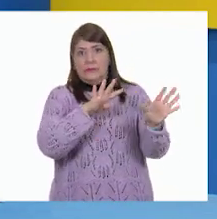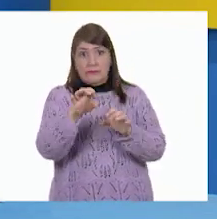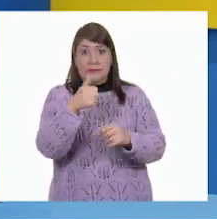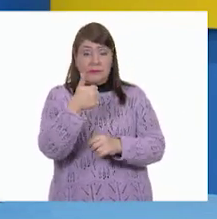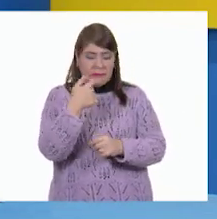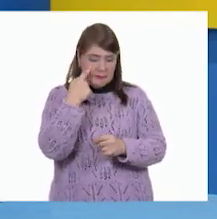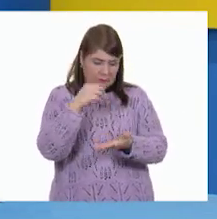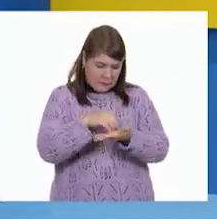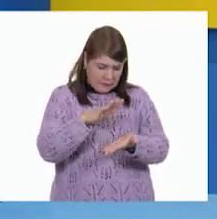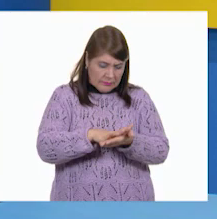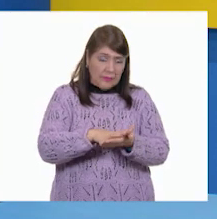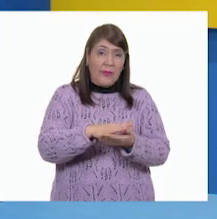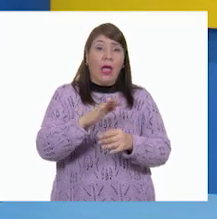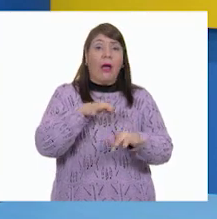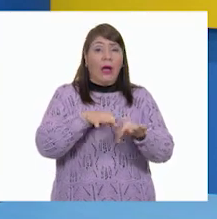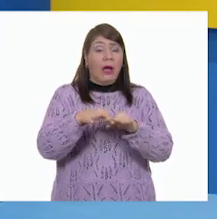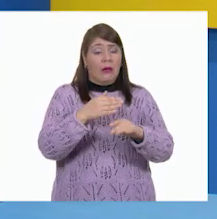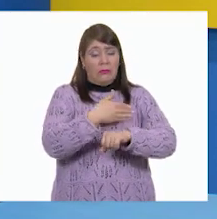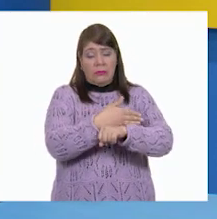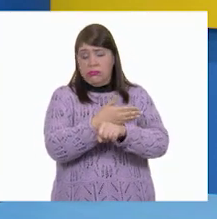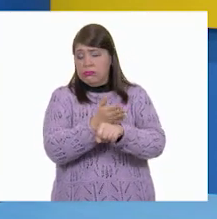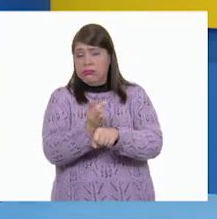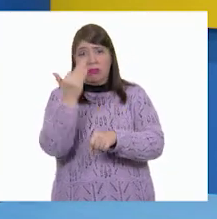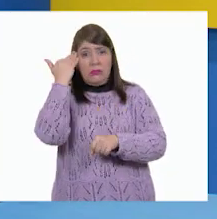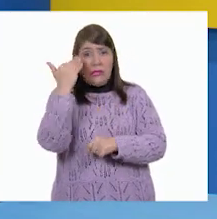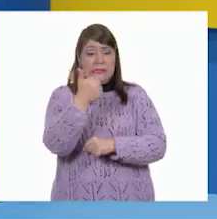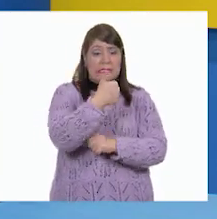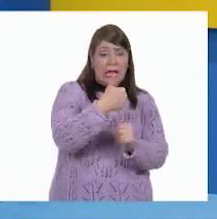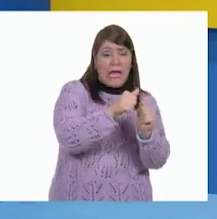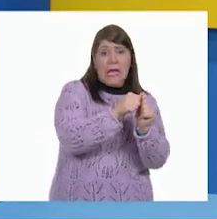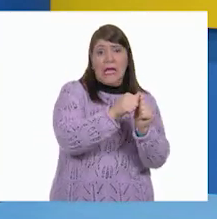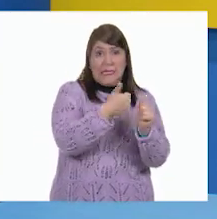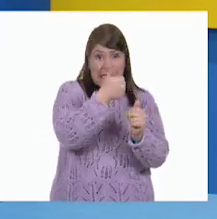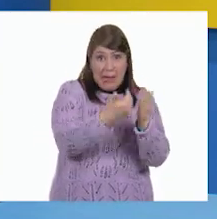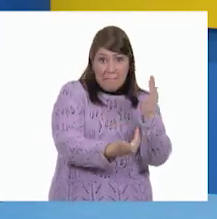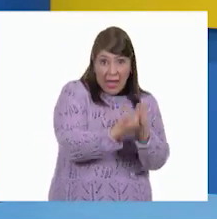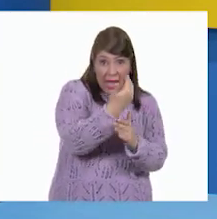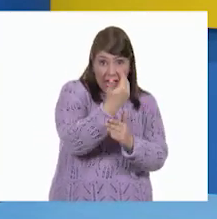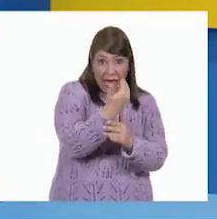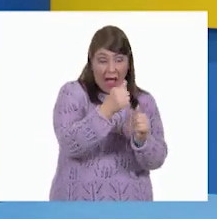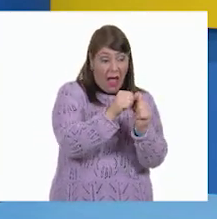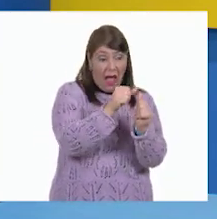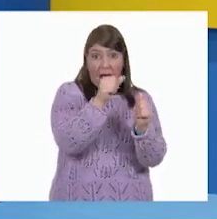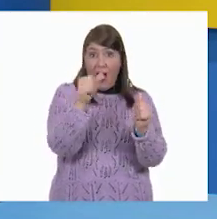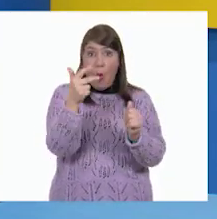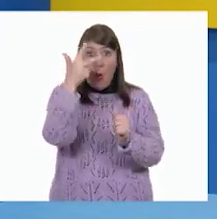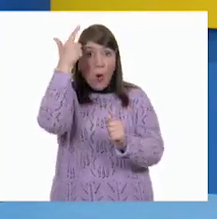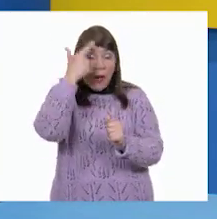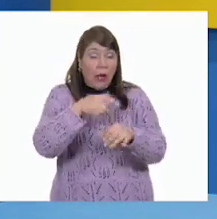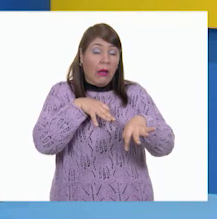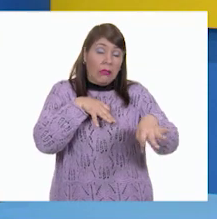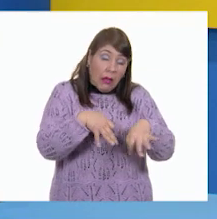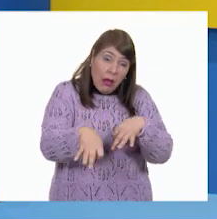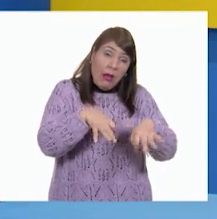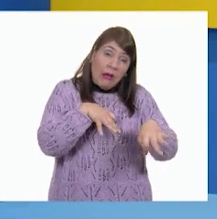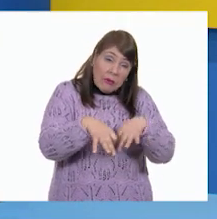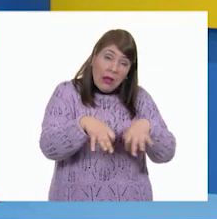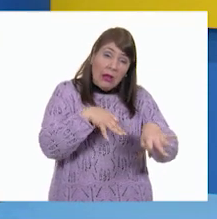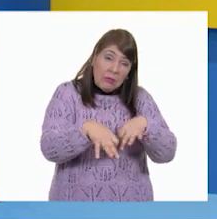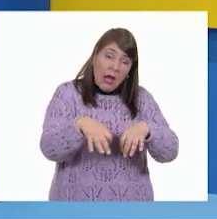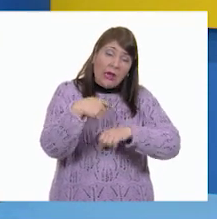que una jornada laboral duraba de 6 de la mañana a las 8 de la noche. Es